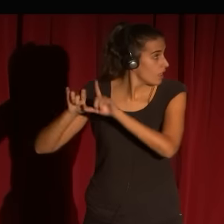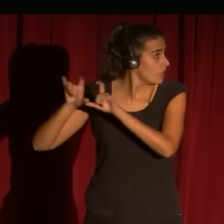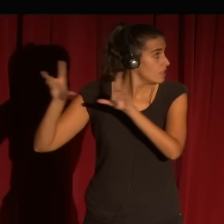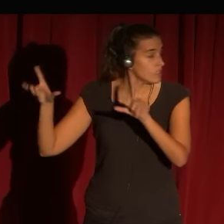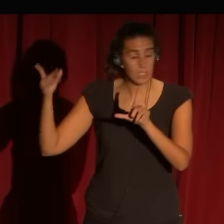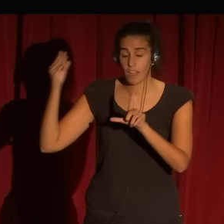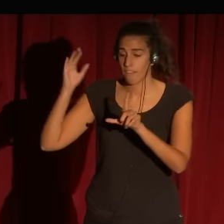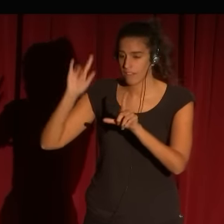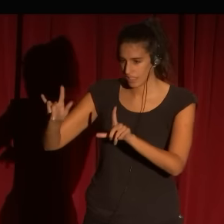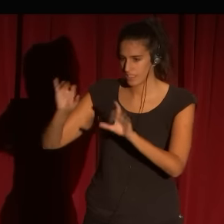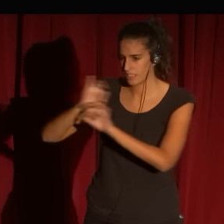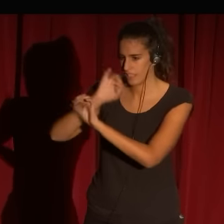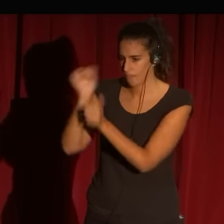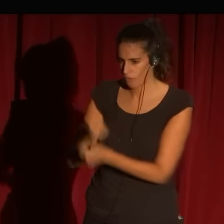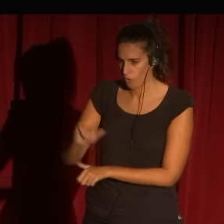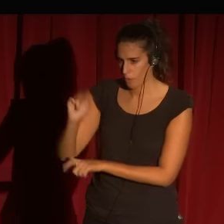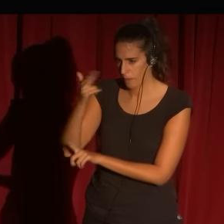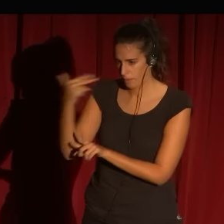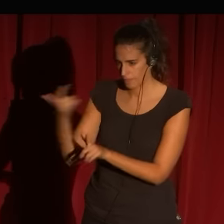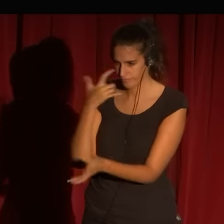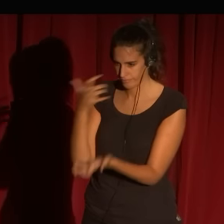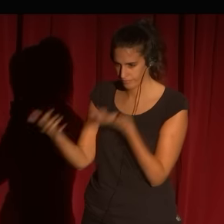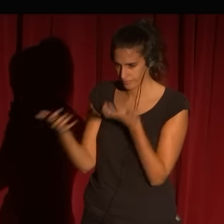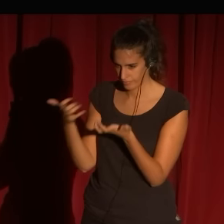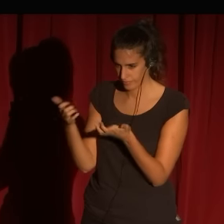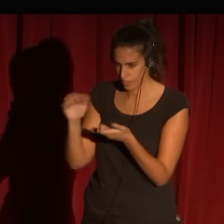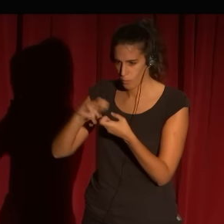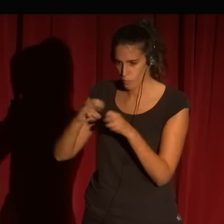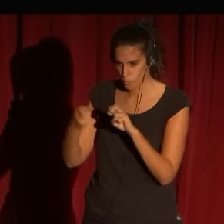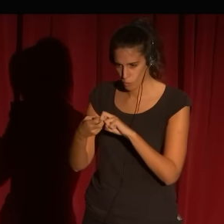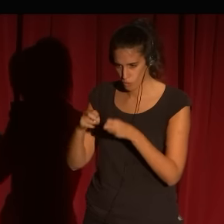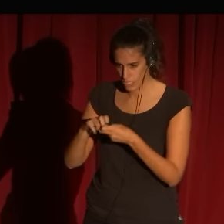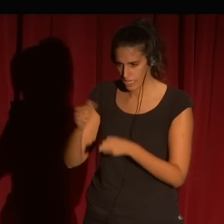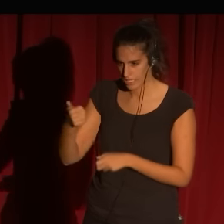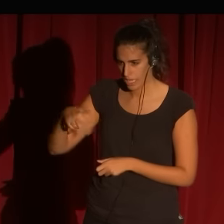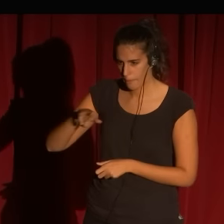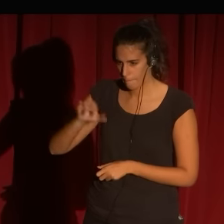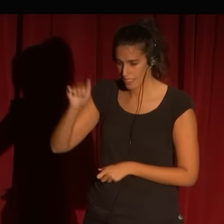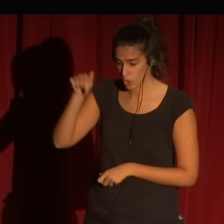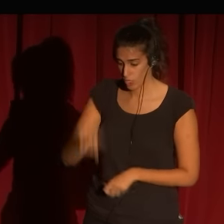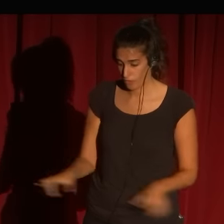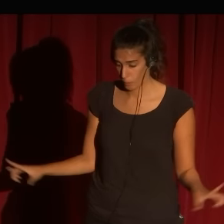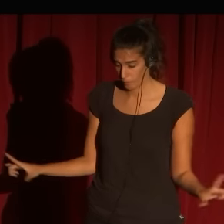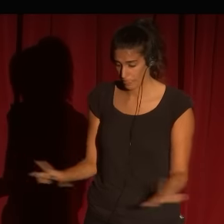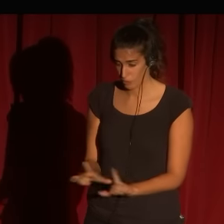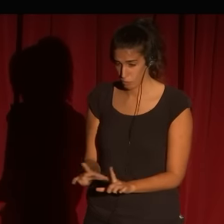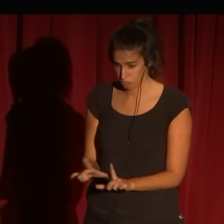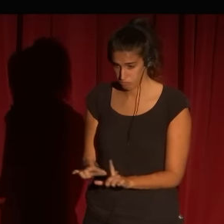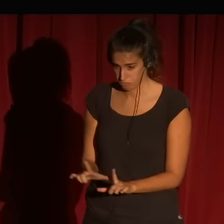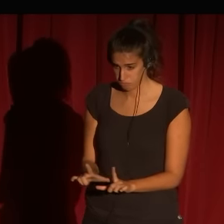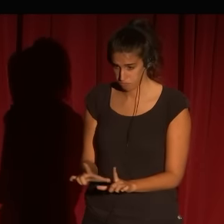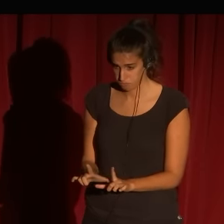pintar bodegones que se va a convertir en predominante en Bruselas y en veres y lo que os enseño en la parte de abajo es un cuadro mucho más pequeño